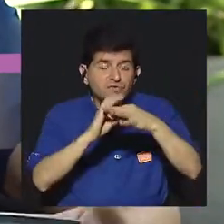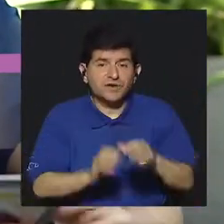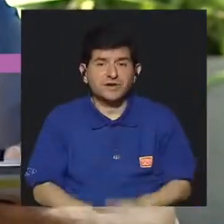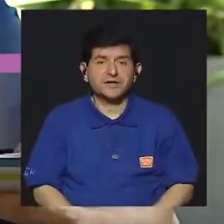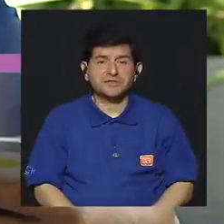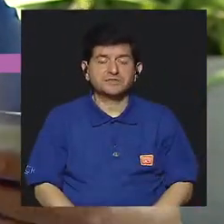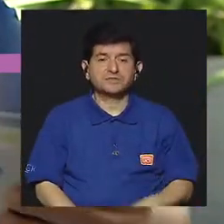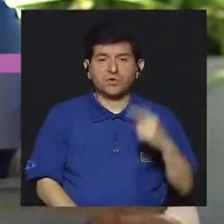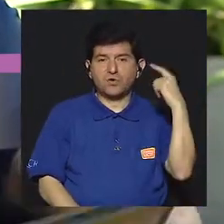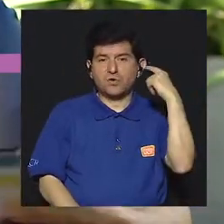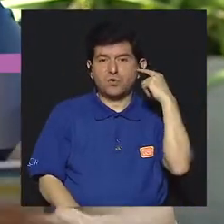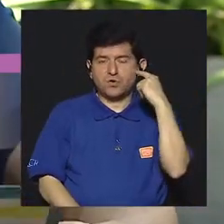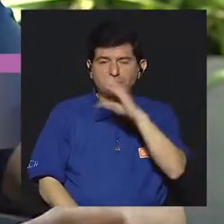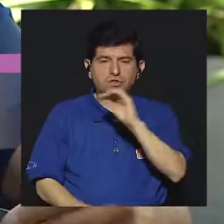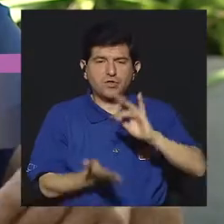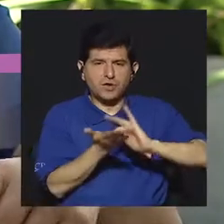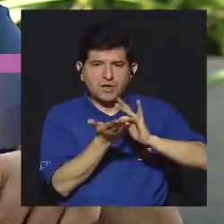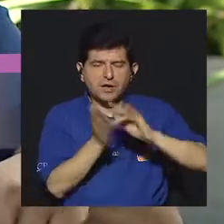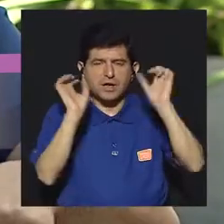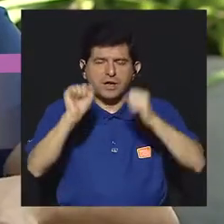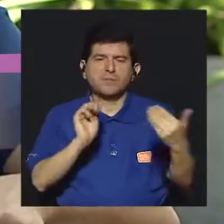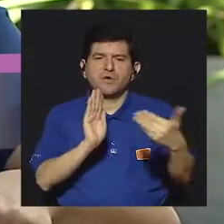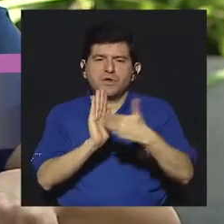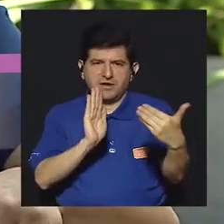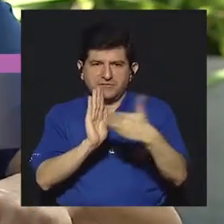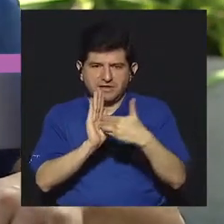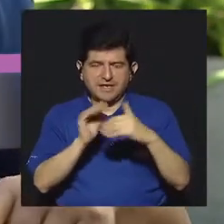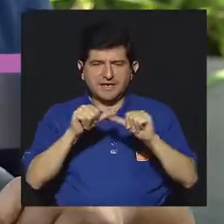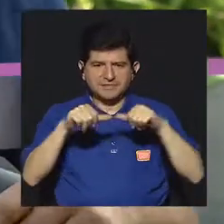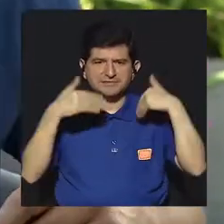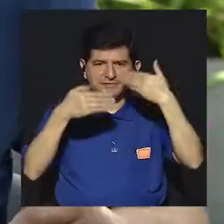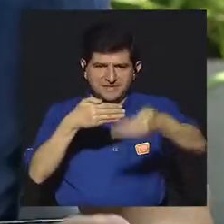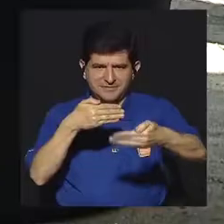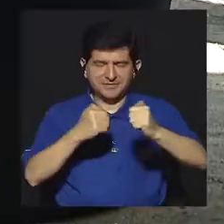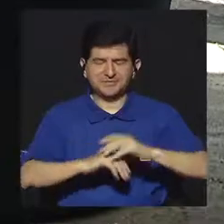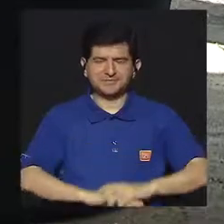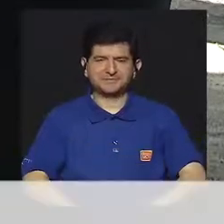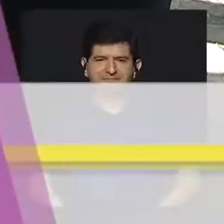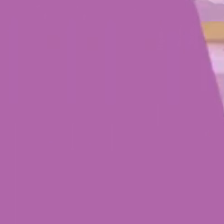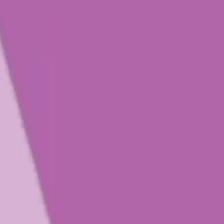de el oído y los medicamentos que podrían dañarlo. Ya regresamos.